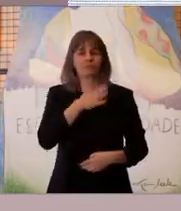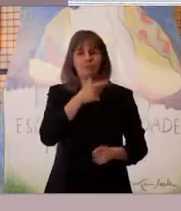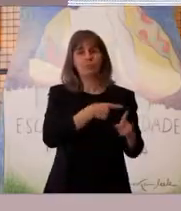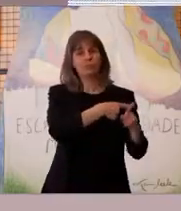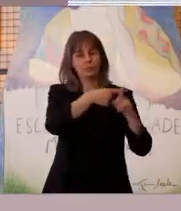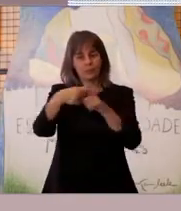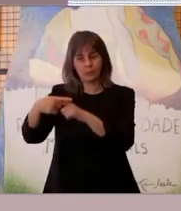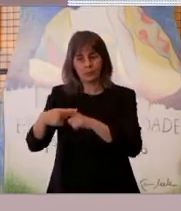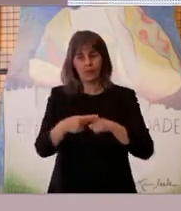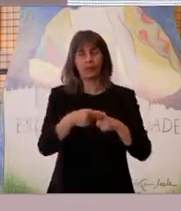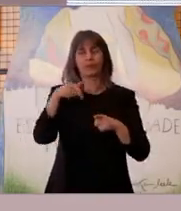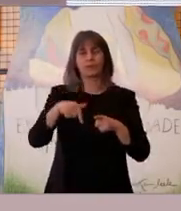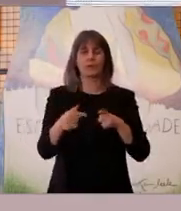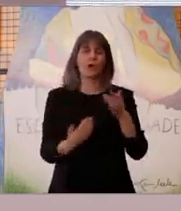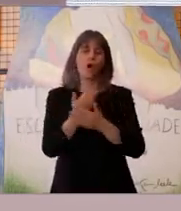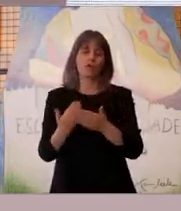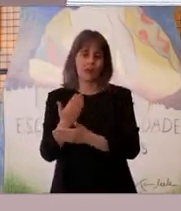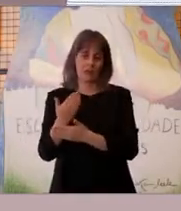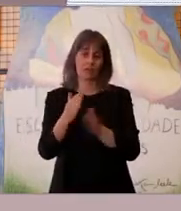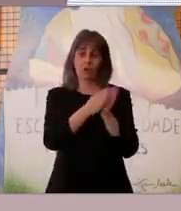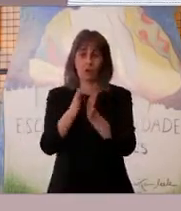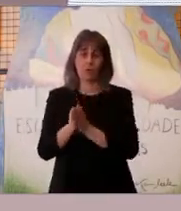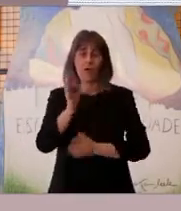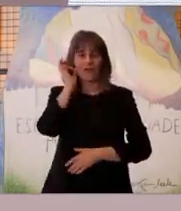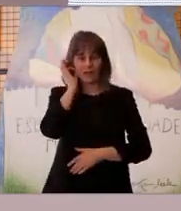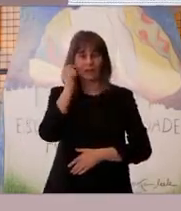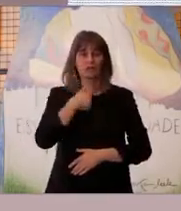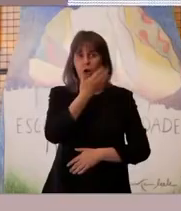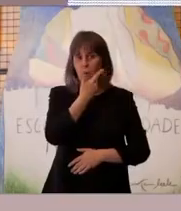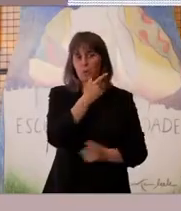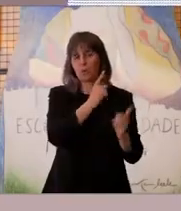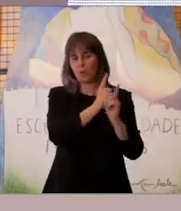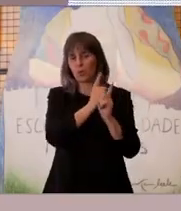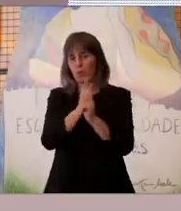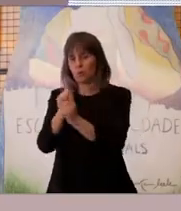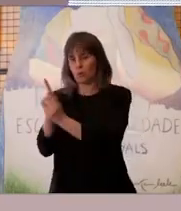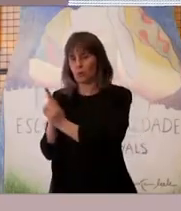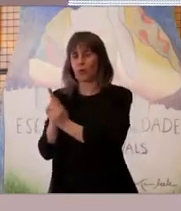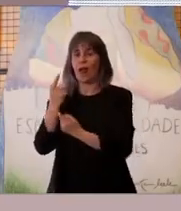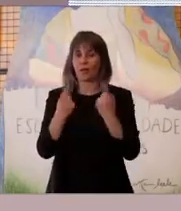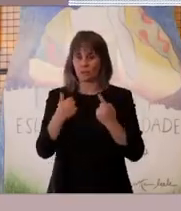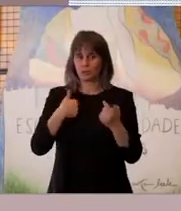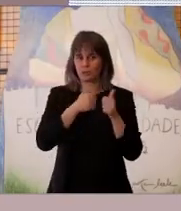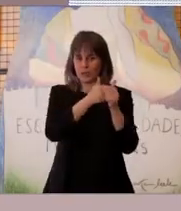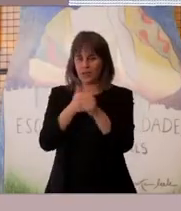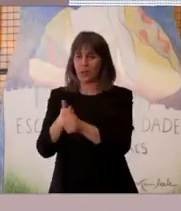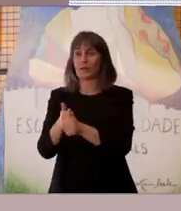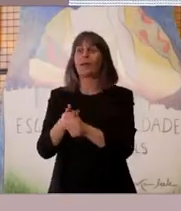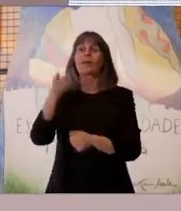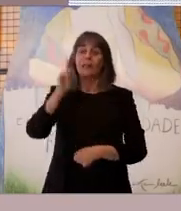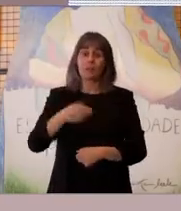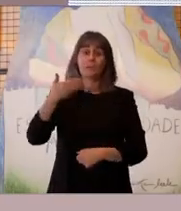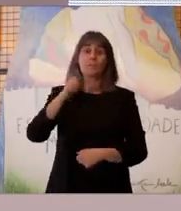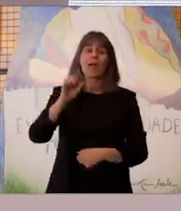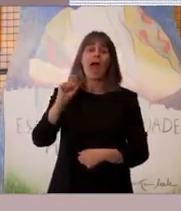este esta jornadas con con compañeras que conozco que sigo algunas de ellas y también con Beatriz aquí